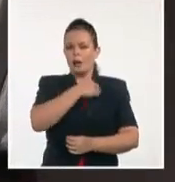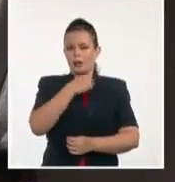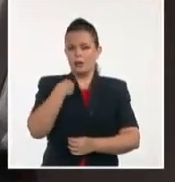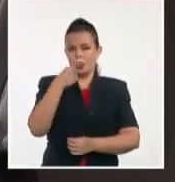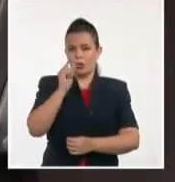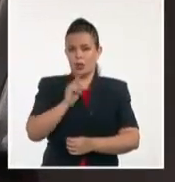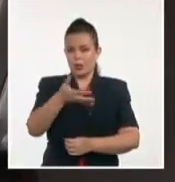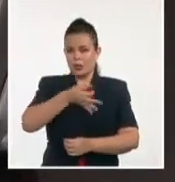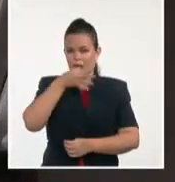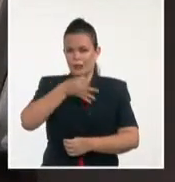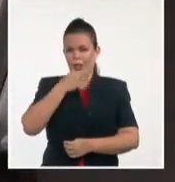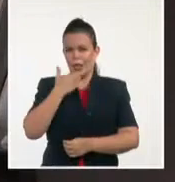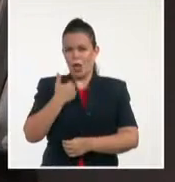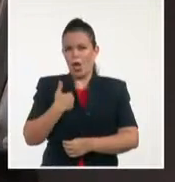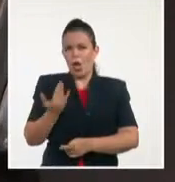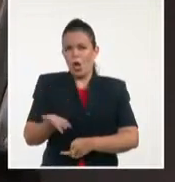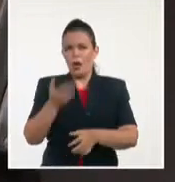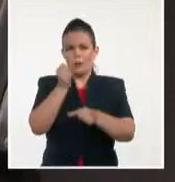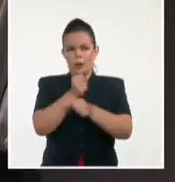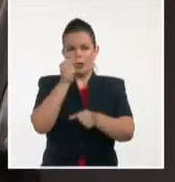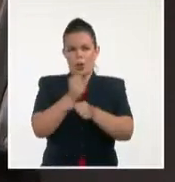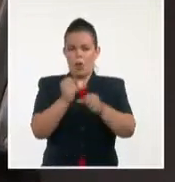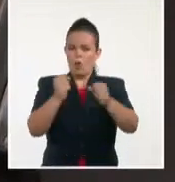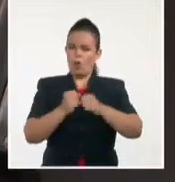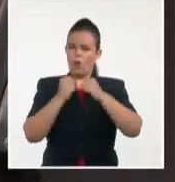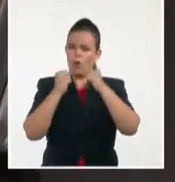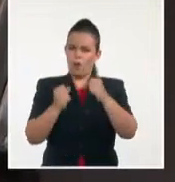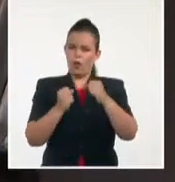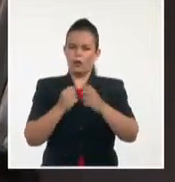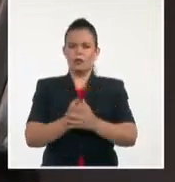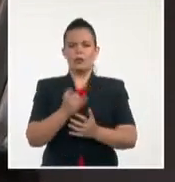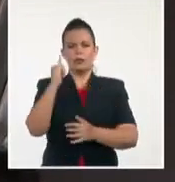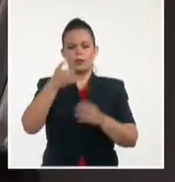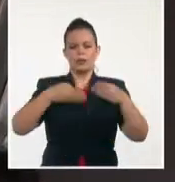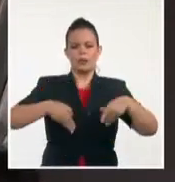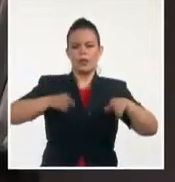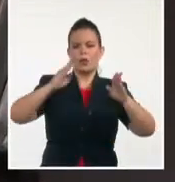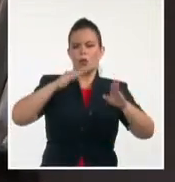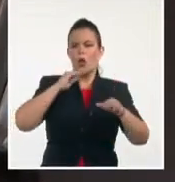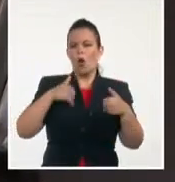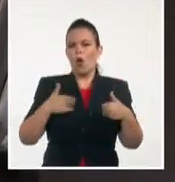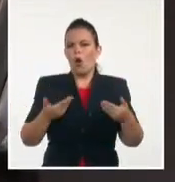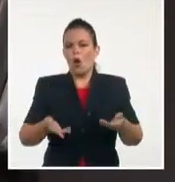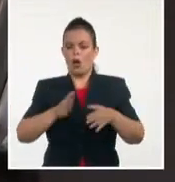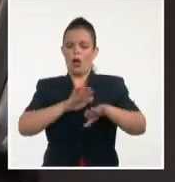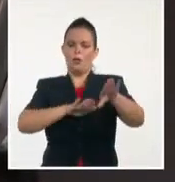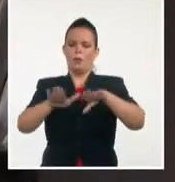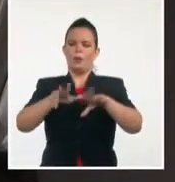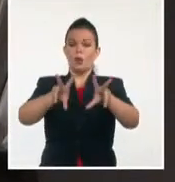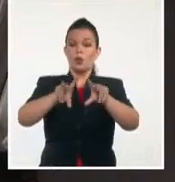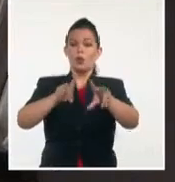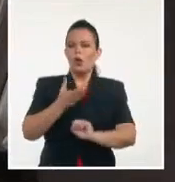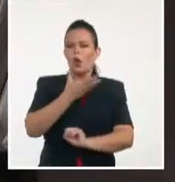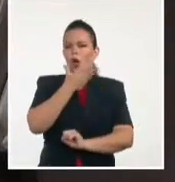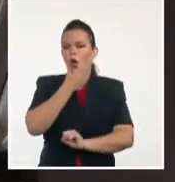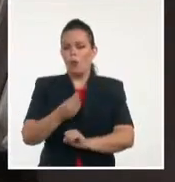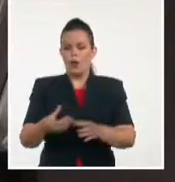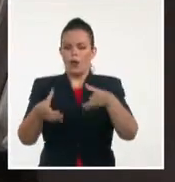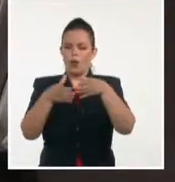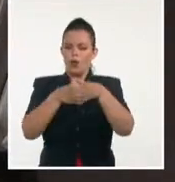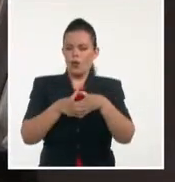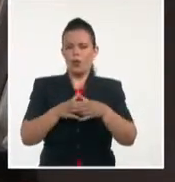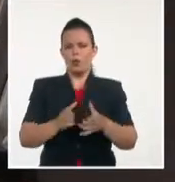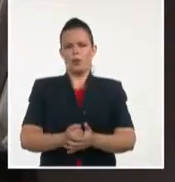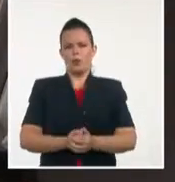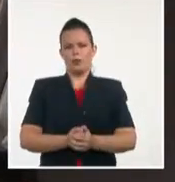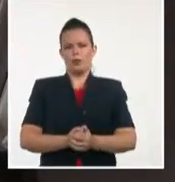del Instituto de Meteorología de la Gestión de la Ciencia y de Relevo Generacional, Néstor del Prado, quien hacía pues una